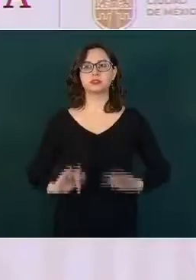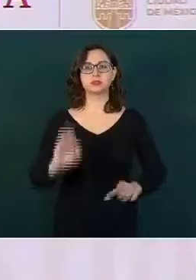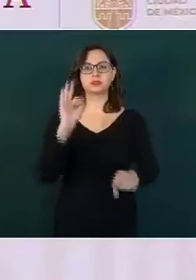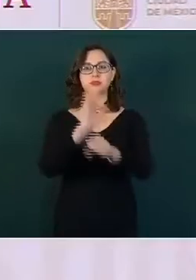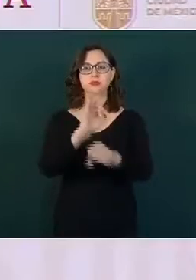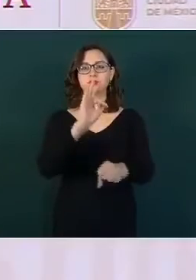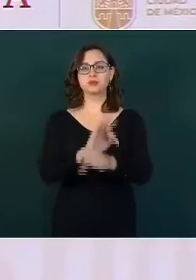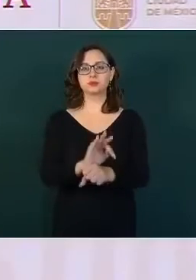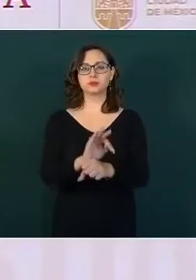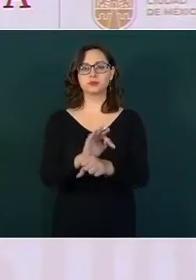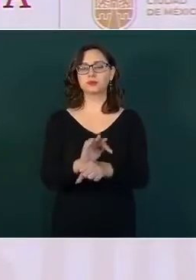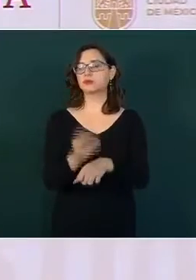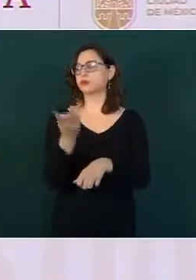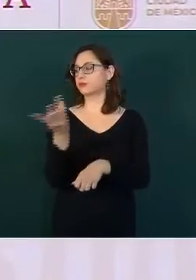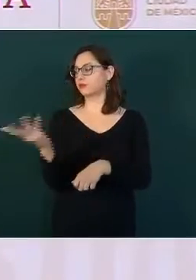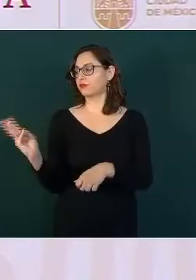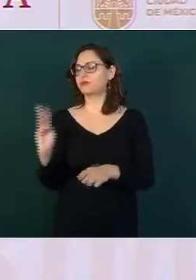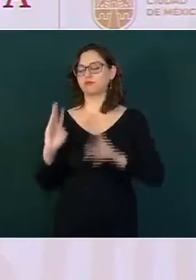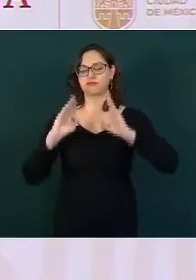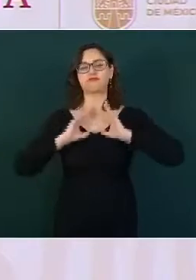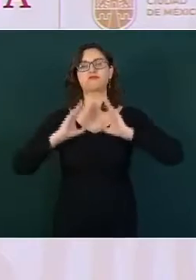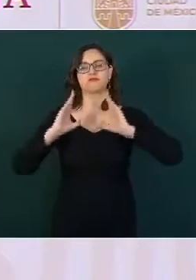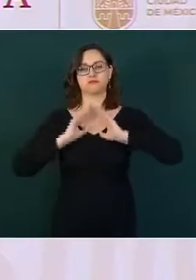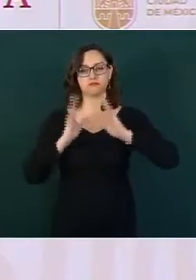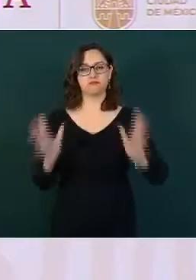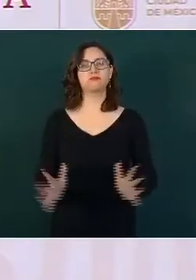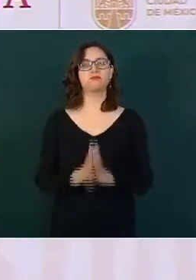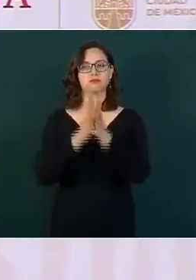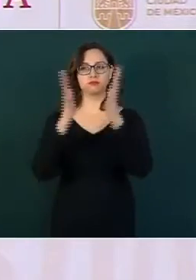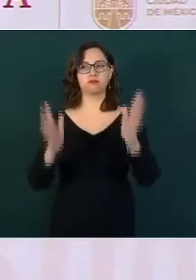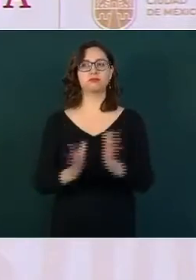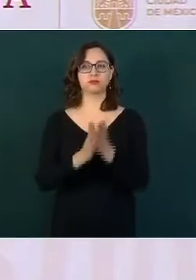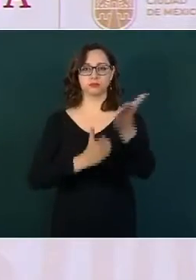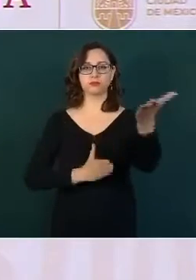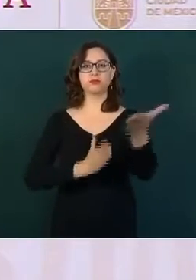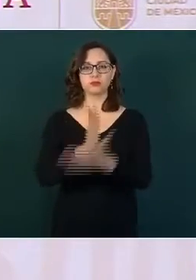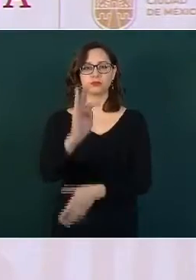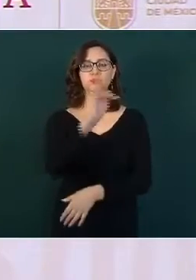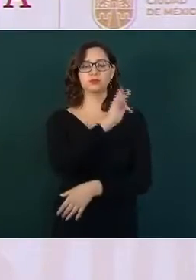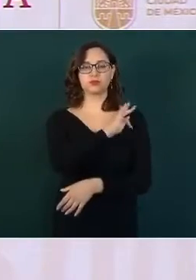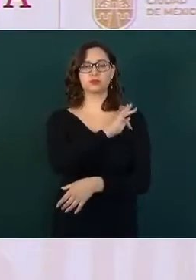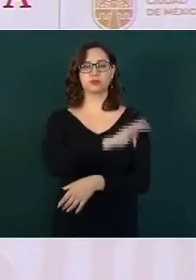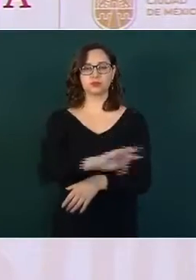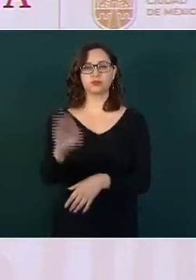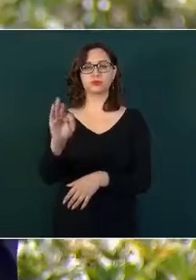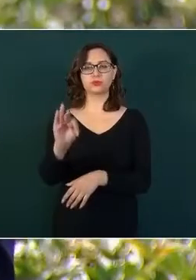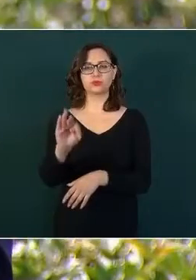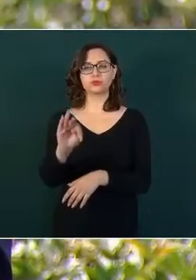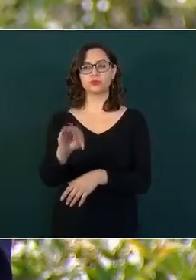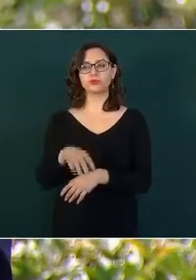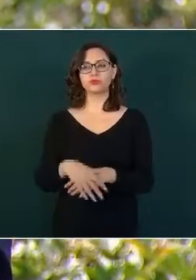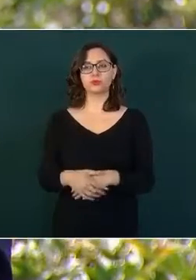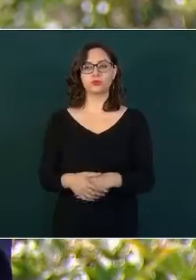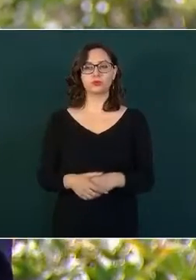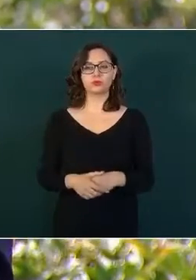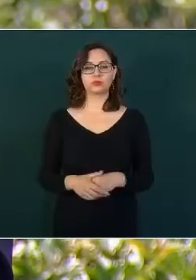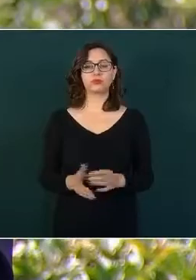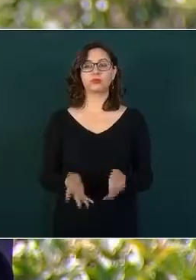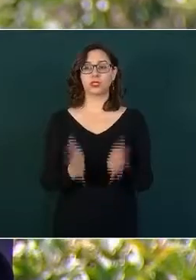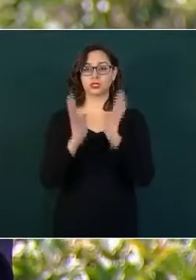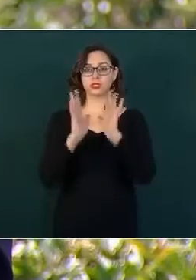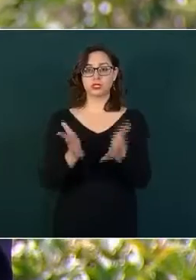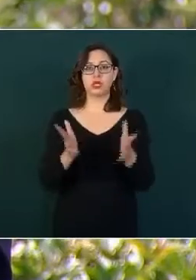ciudadanos en las Fuerzas Armadas. Ya se creó la